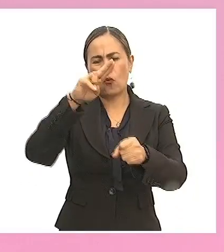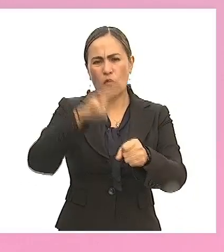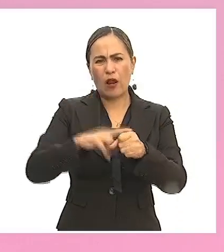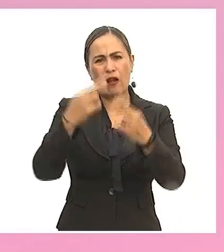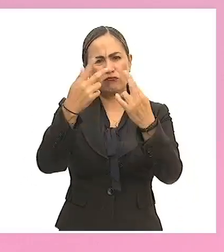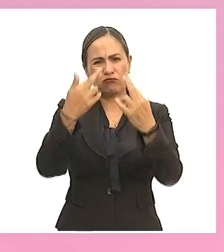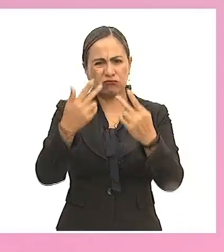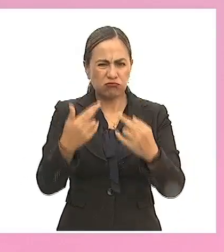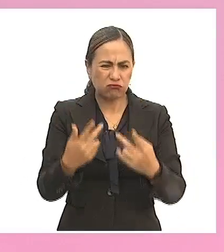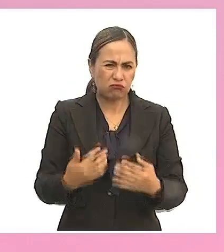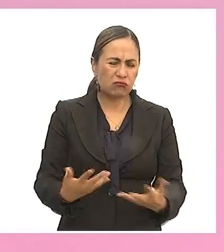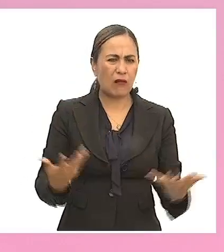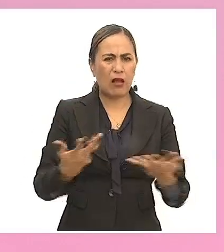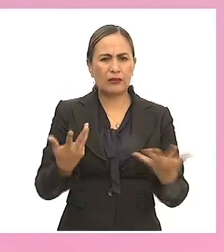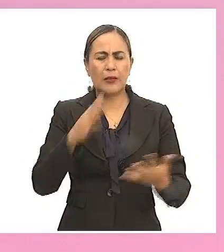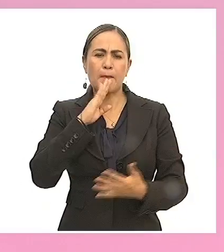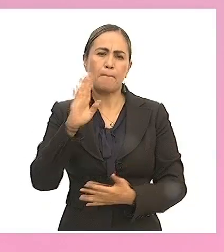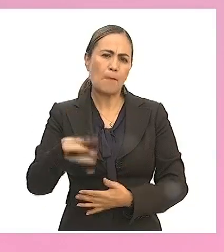Sin embargo,